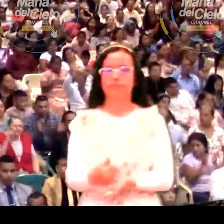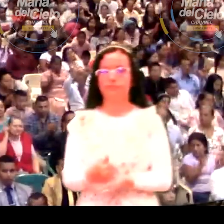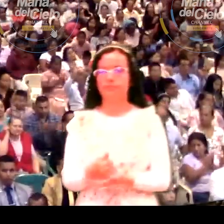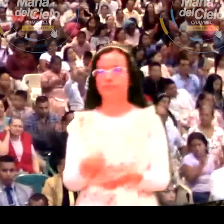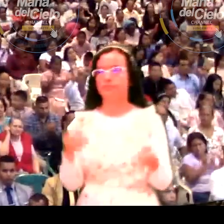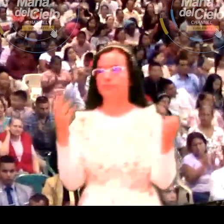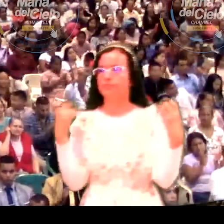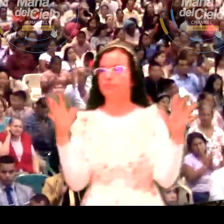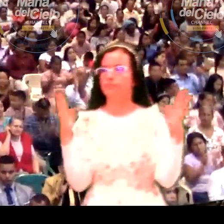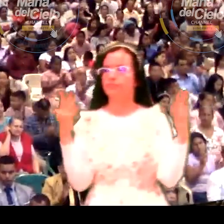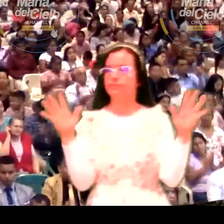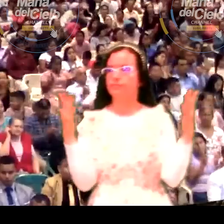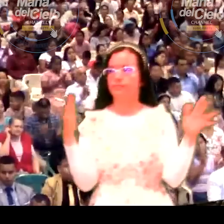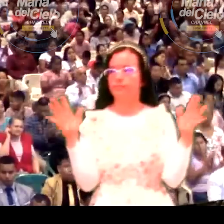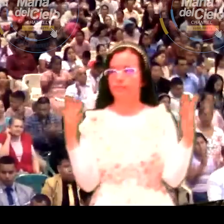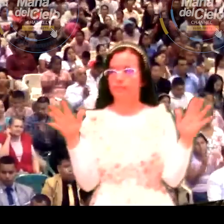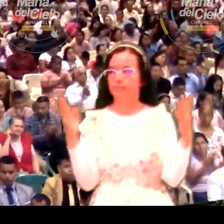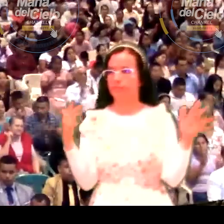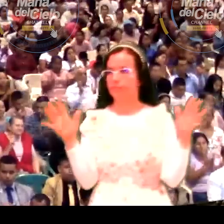Aleluya.